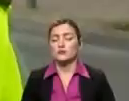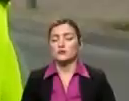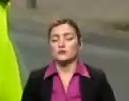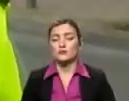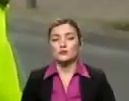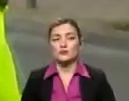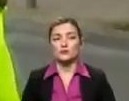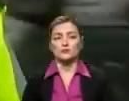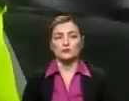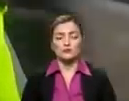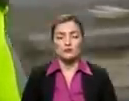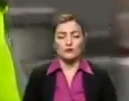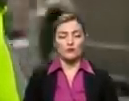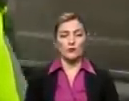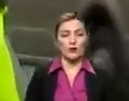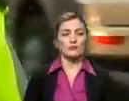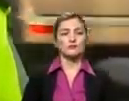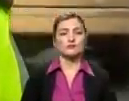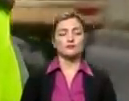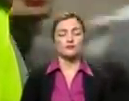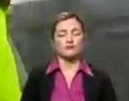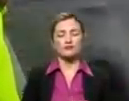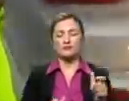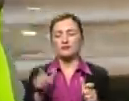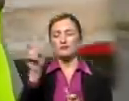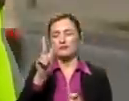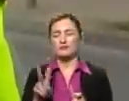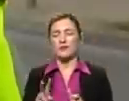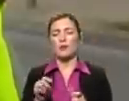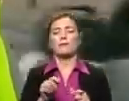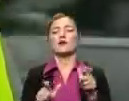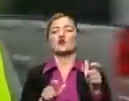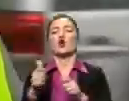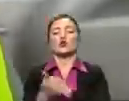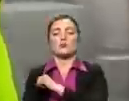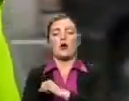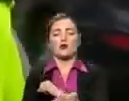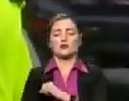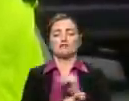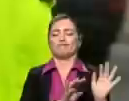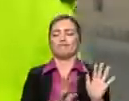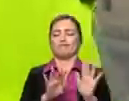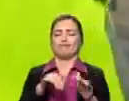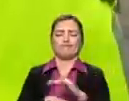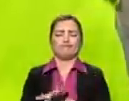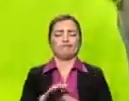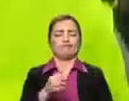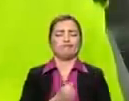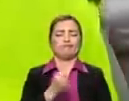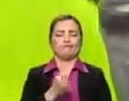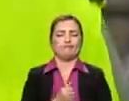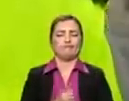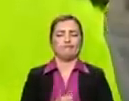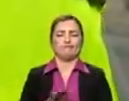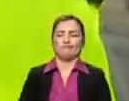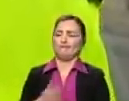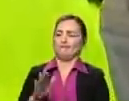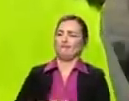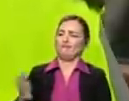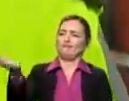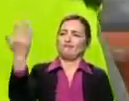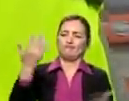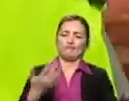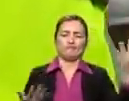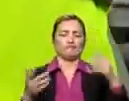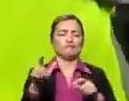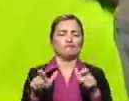generó por la migración de ciudadanos extranjeros de aquí, gente que está convocando a las